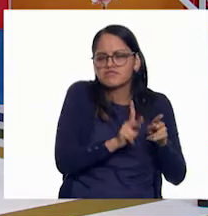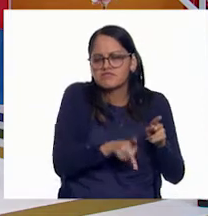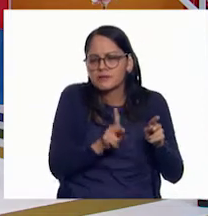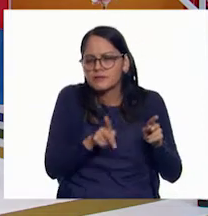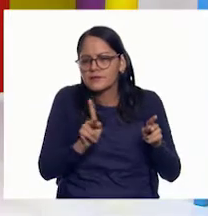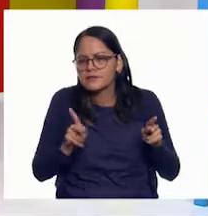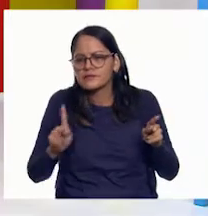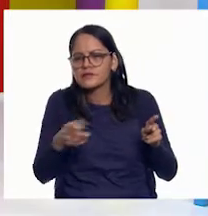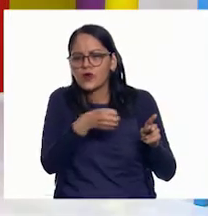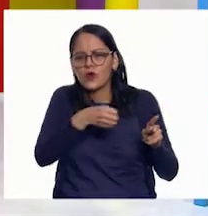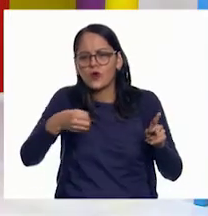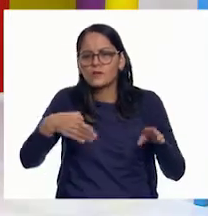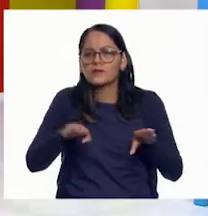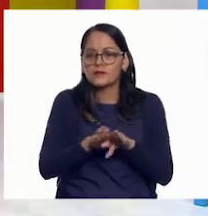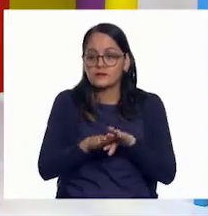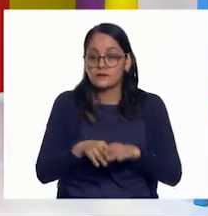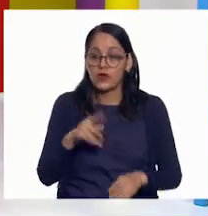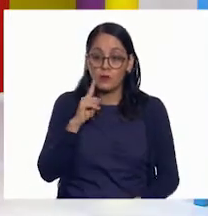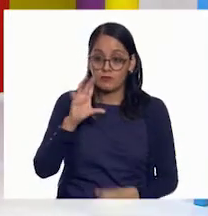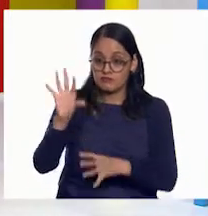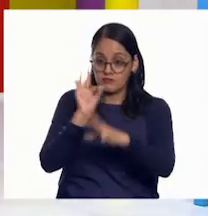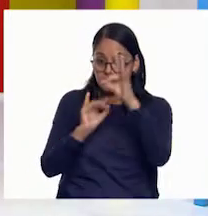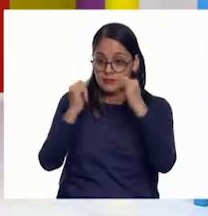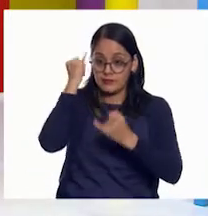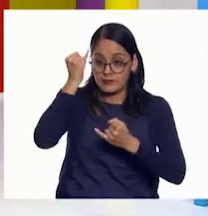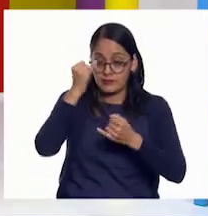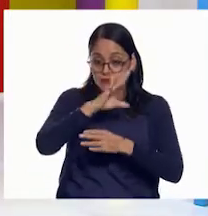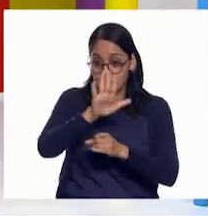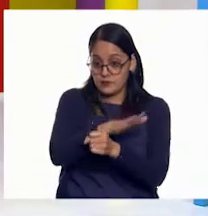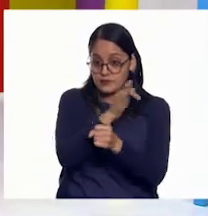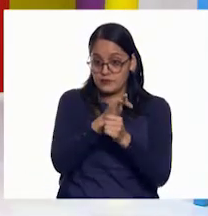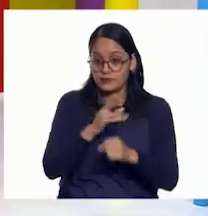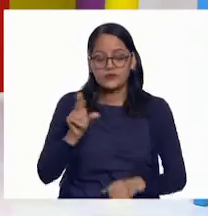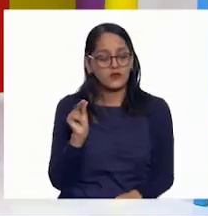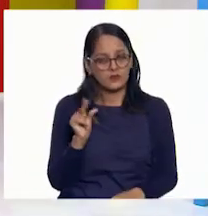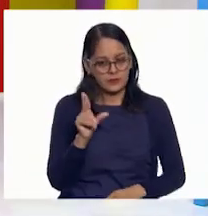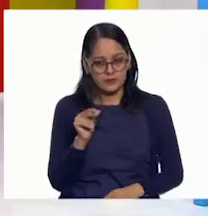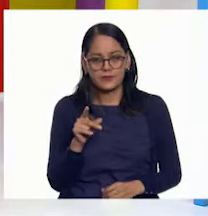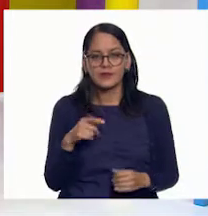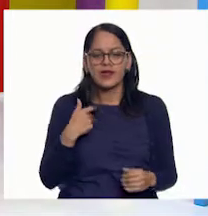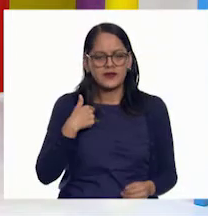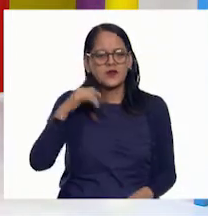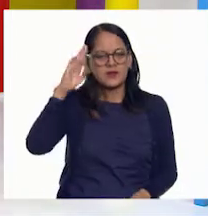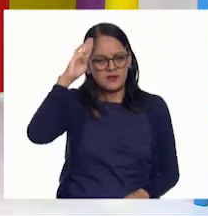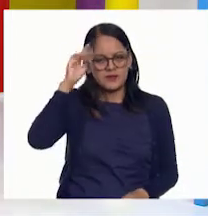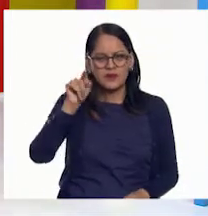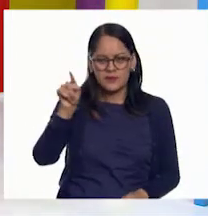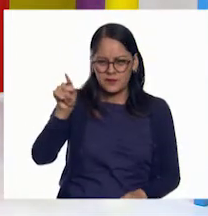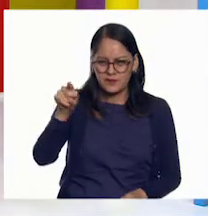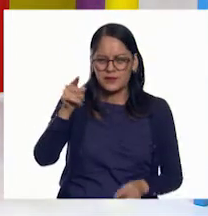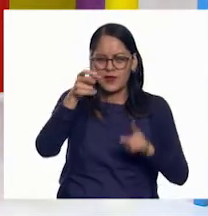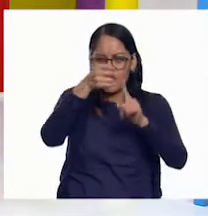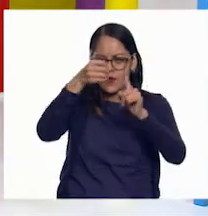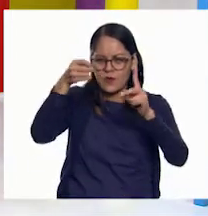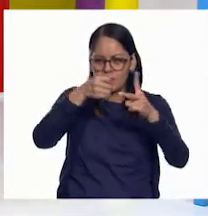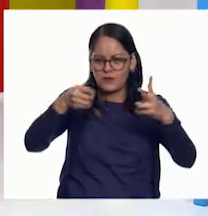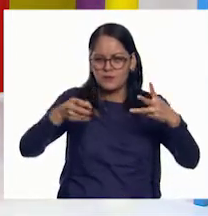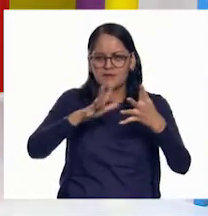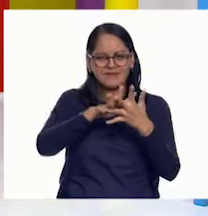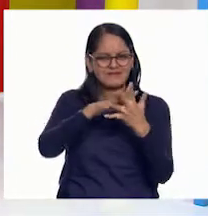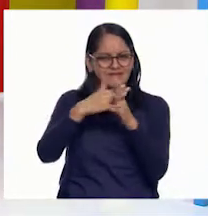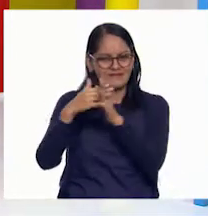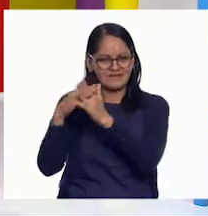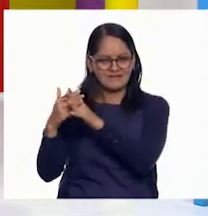Ajá, o sea, no es suficiente saber lo que pasó, sino es que sí, ahora que lo pienso, eso está un poquito desordenado, ¿verdad? Así